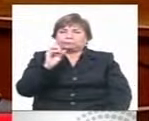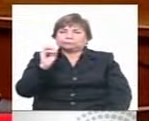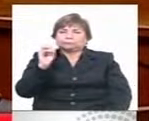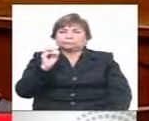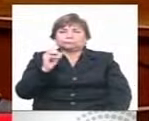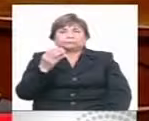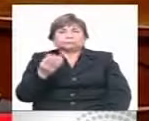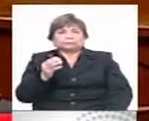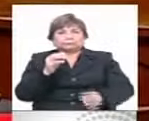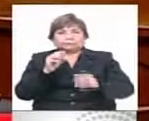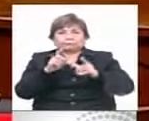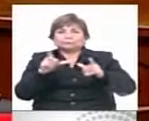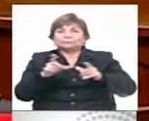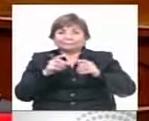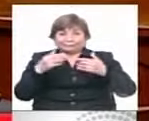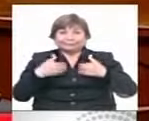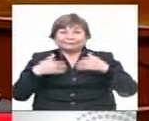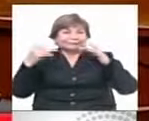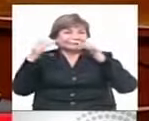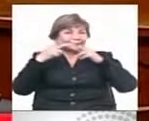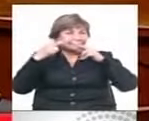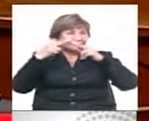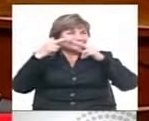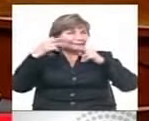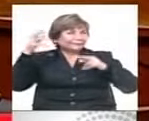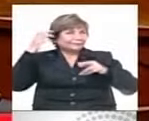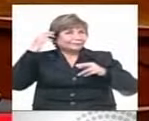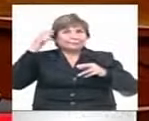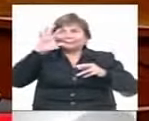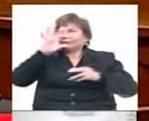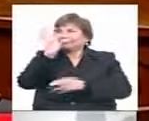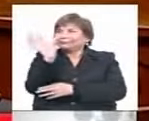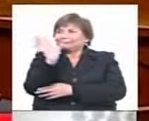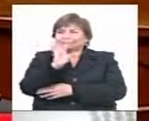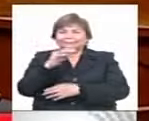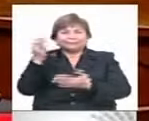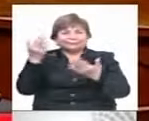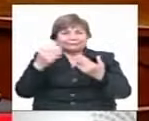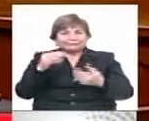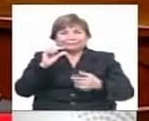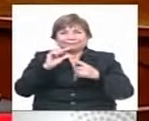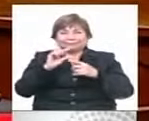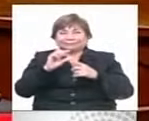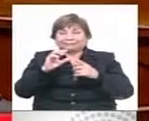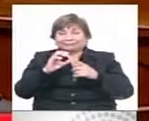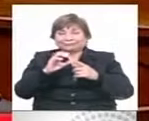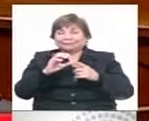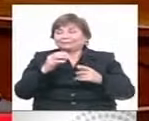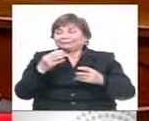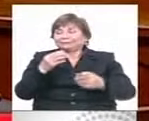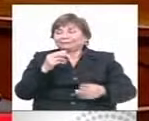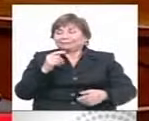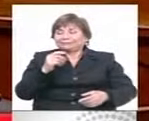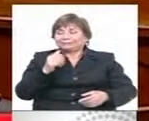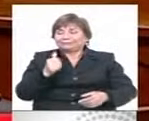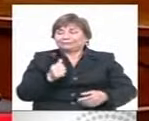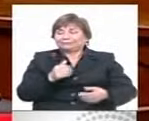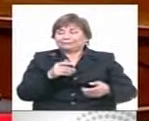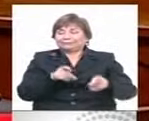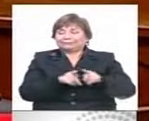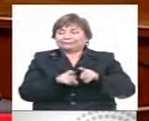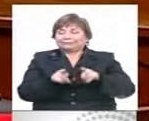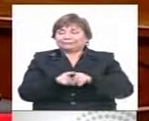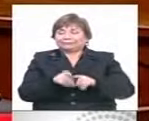localidades rurales tendrán cobertura móvil de la tecnología 4G LTA y con